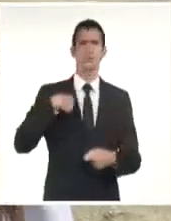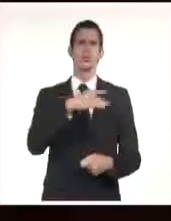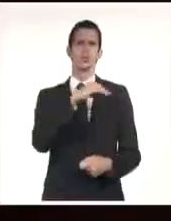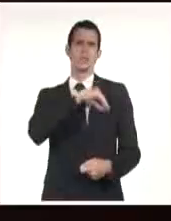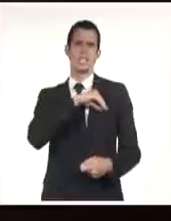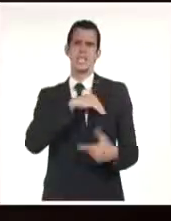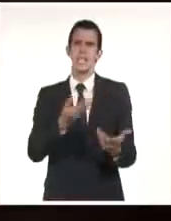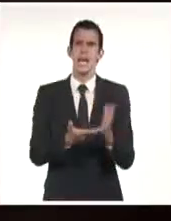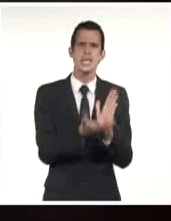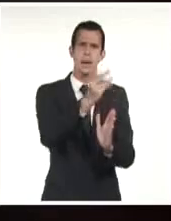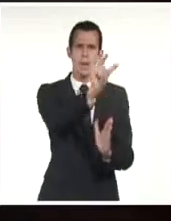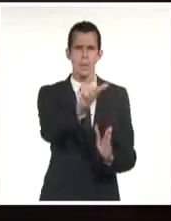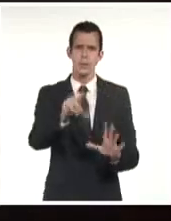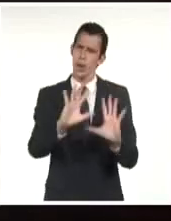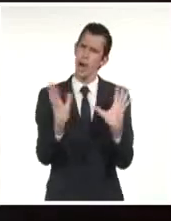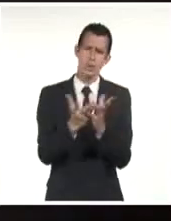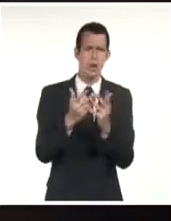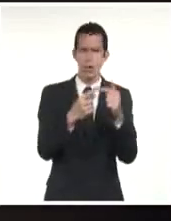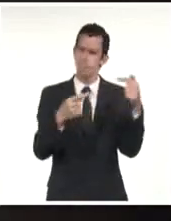cosa.